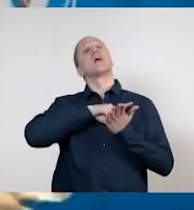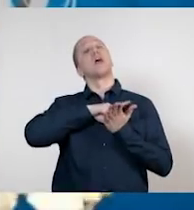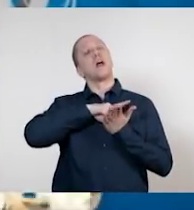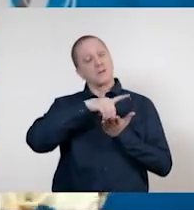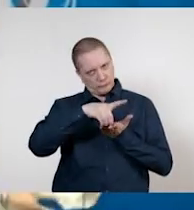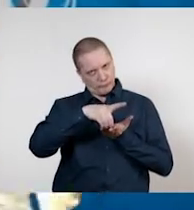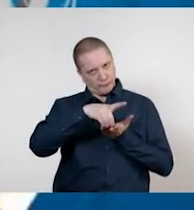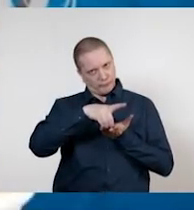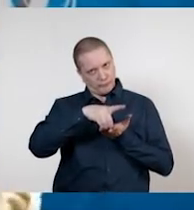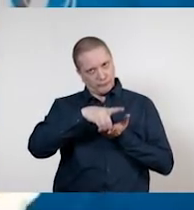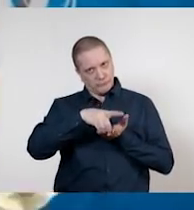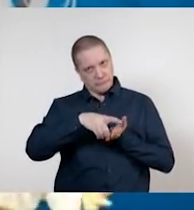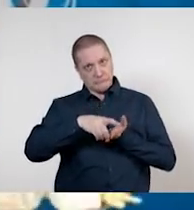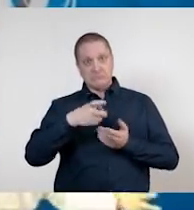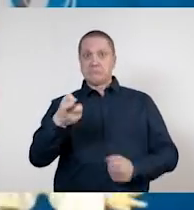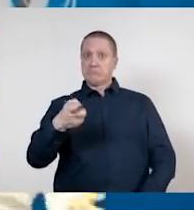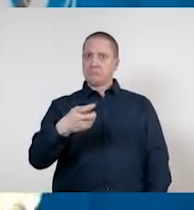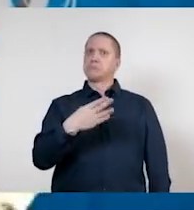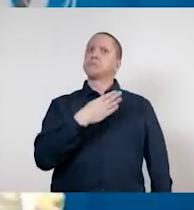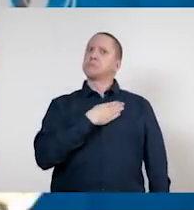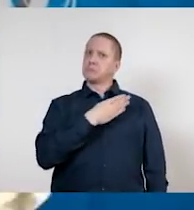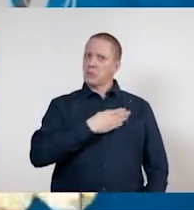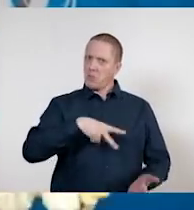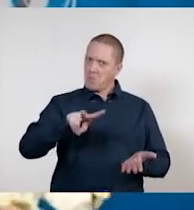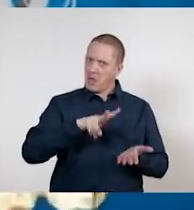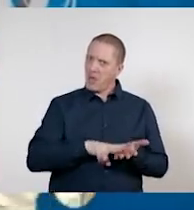derecho, es una virtud.